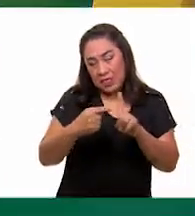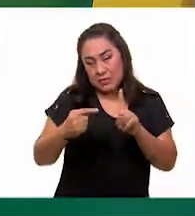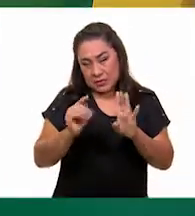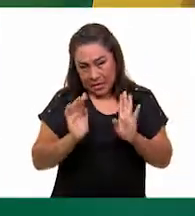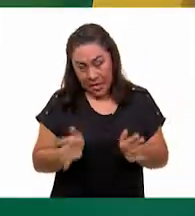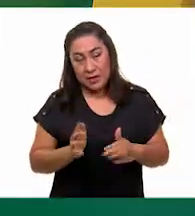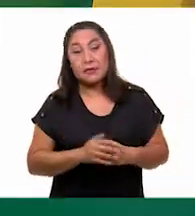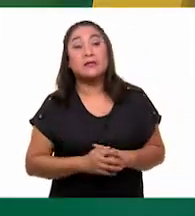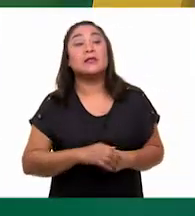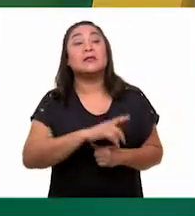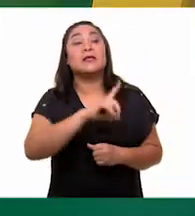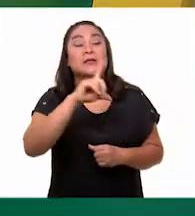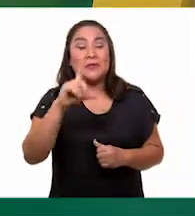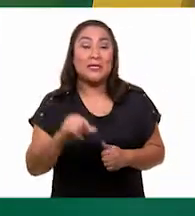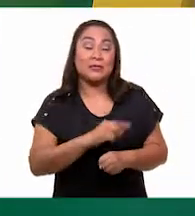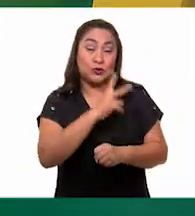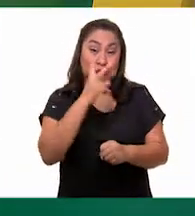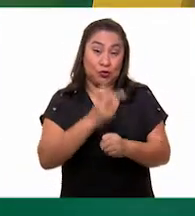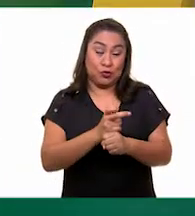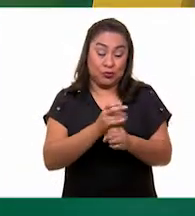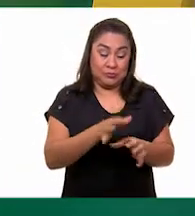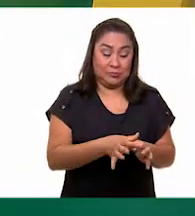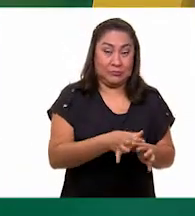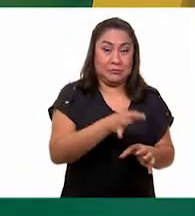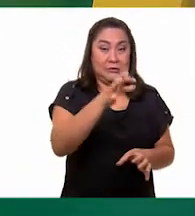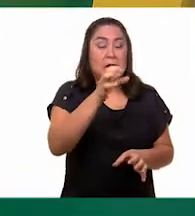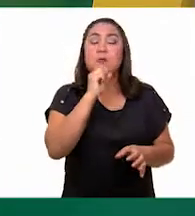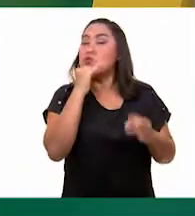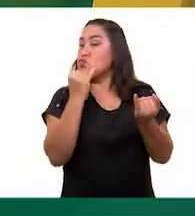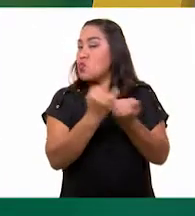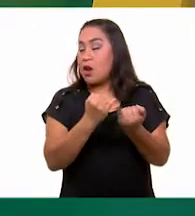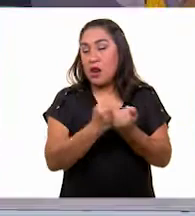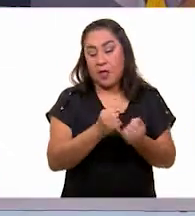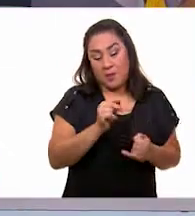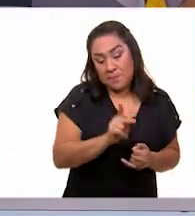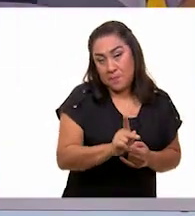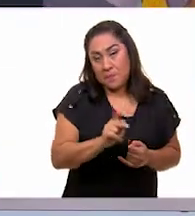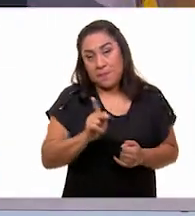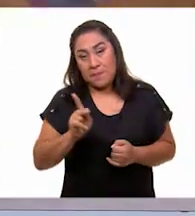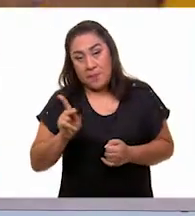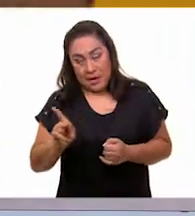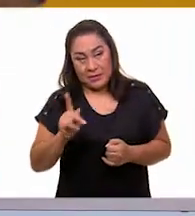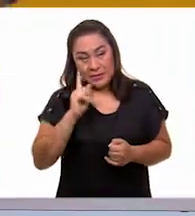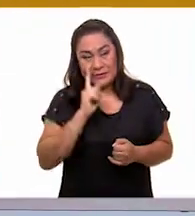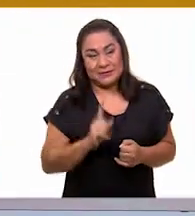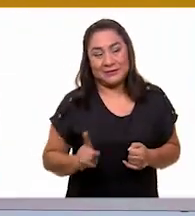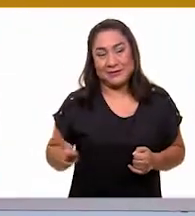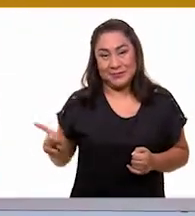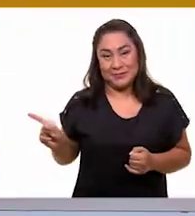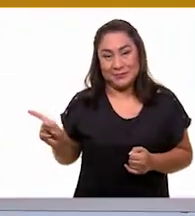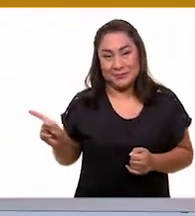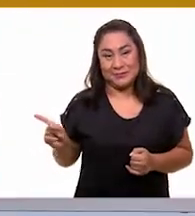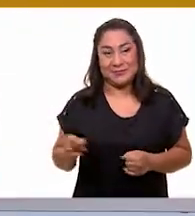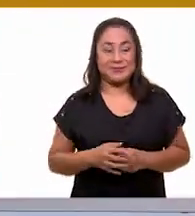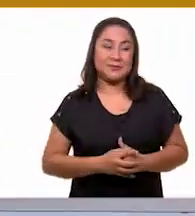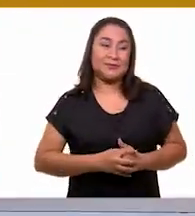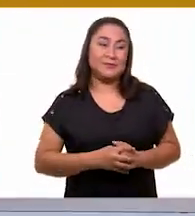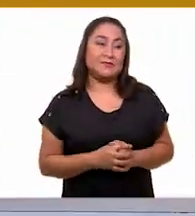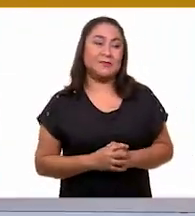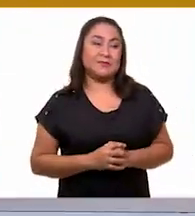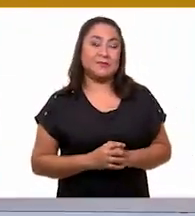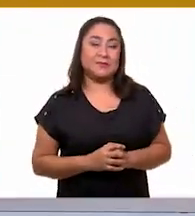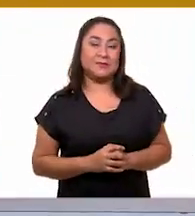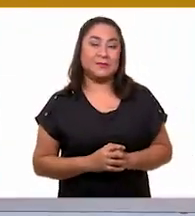vamos a llenar esta segunda botella a la misma línea que está aquí, ¿de acuerdo? Ajá. Vamos a ver.